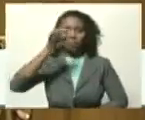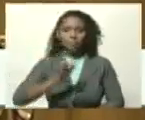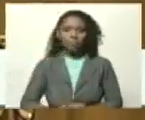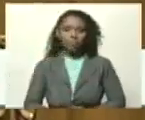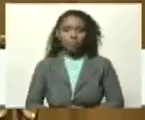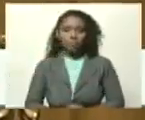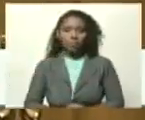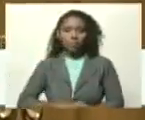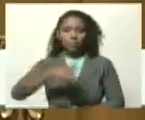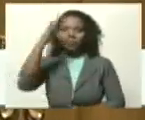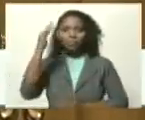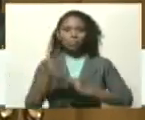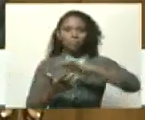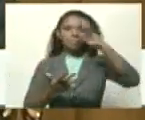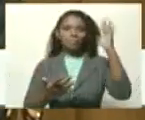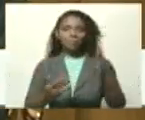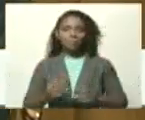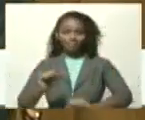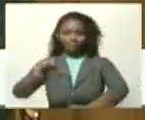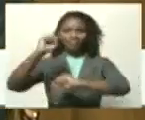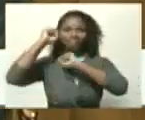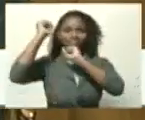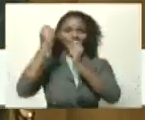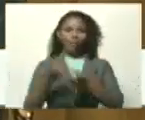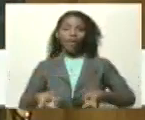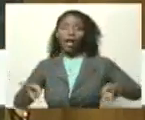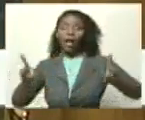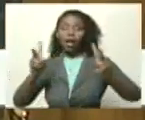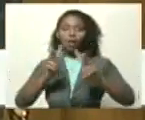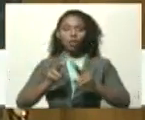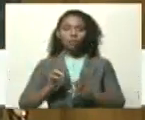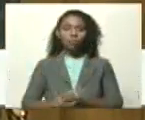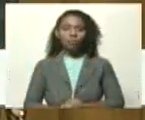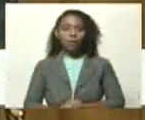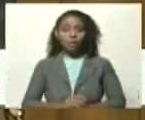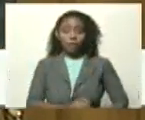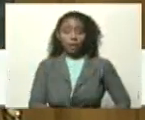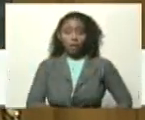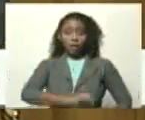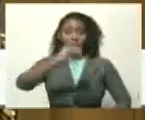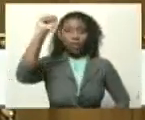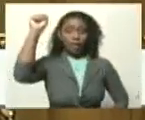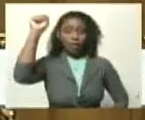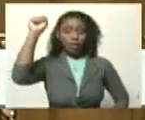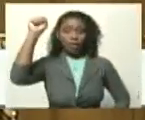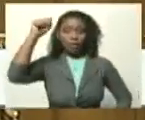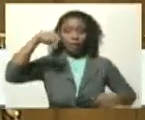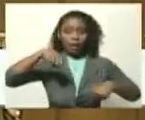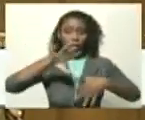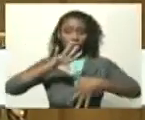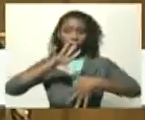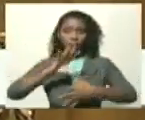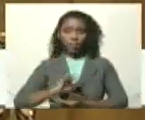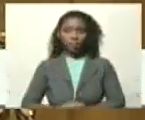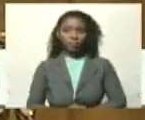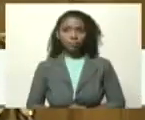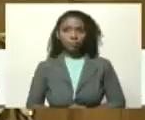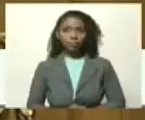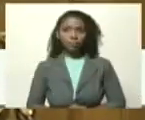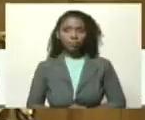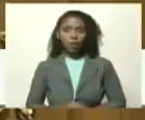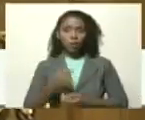gloria, el heroísmo y la valentía de los libertadores de América.